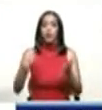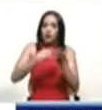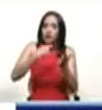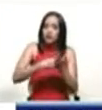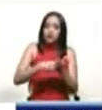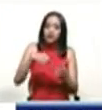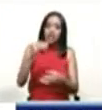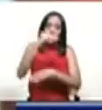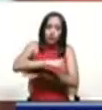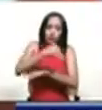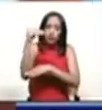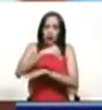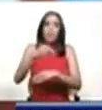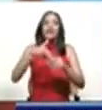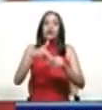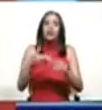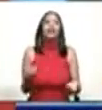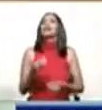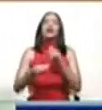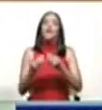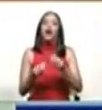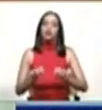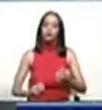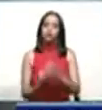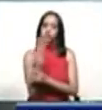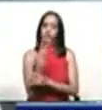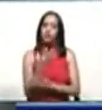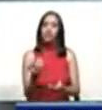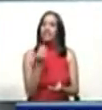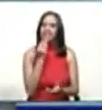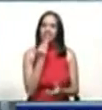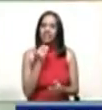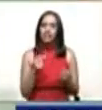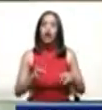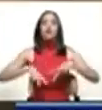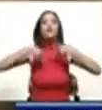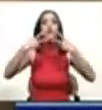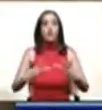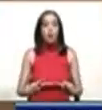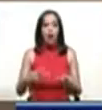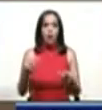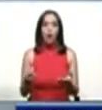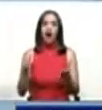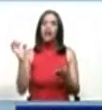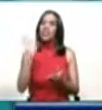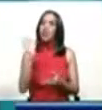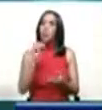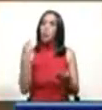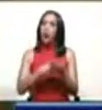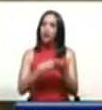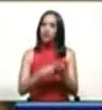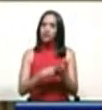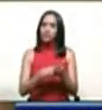petrolera y hemos creado incluso ahora recientemente un nuevo impuesto llamado